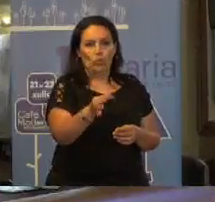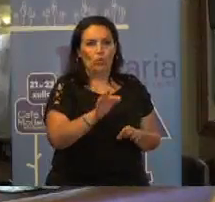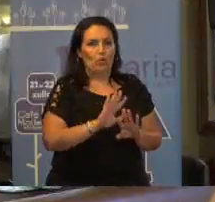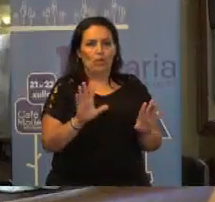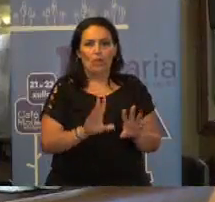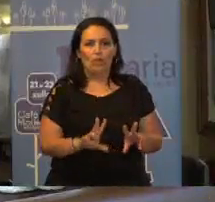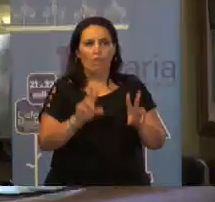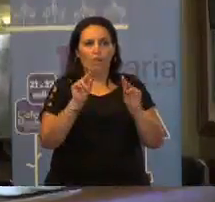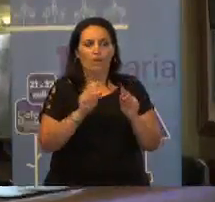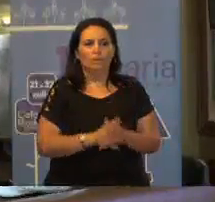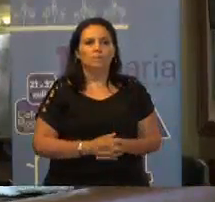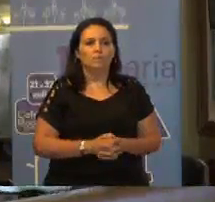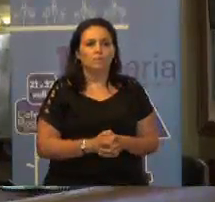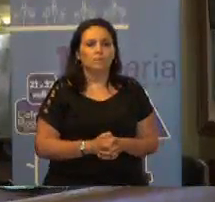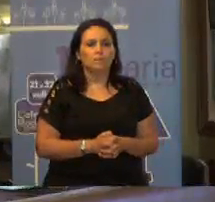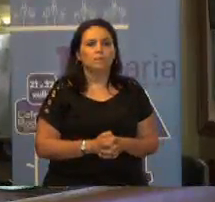se vos parece...